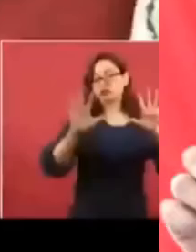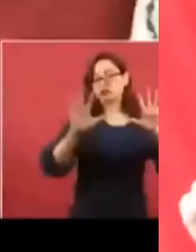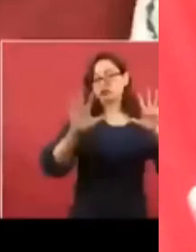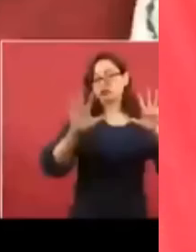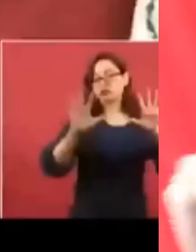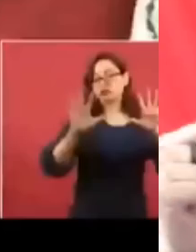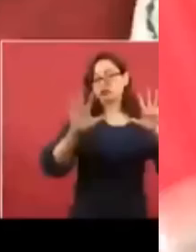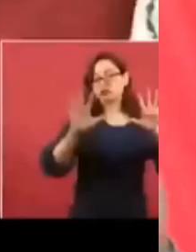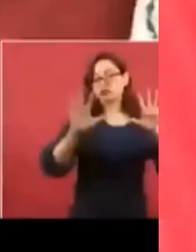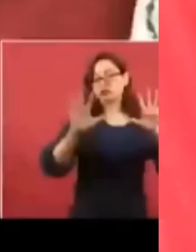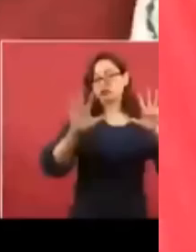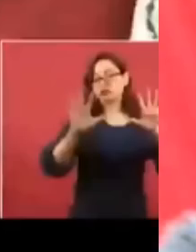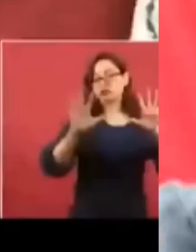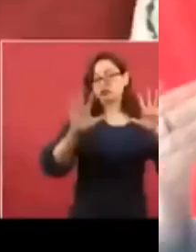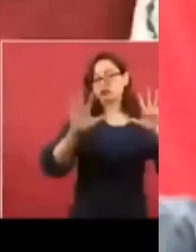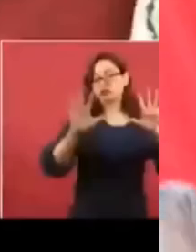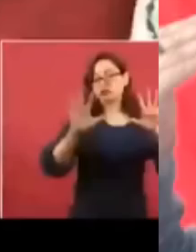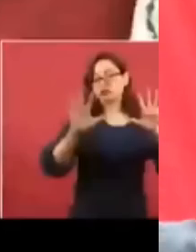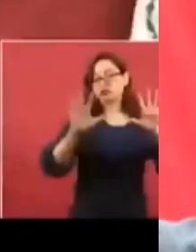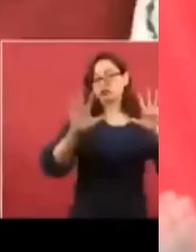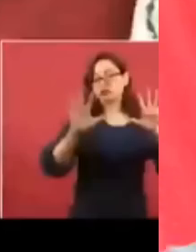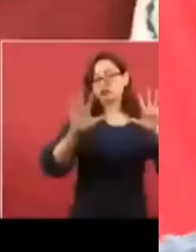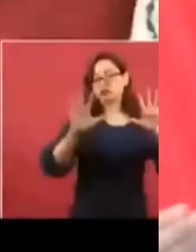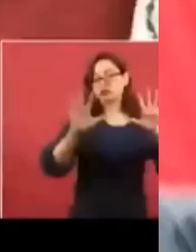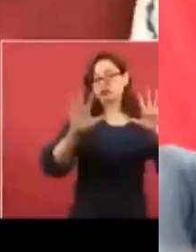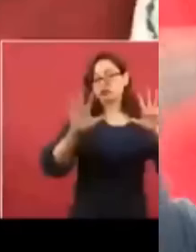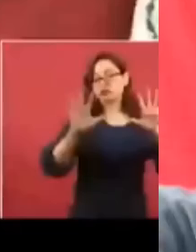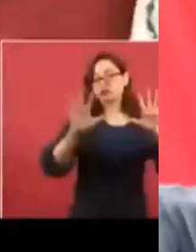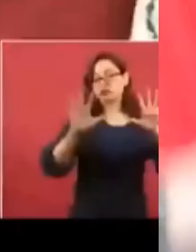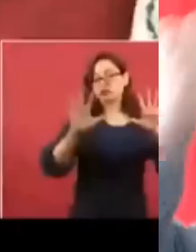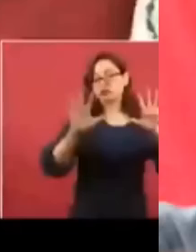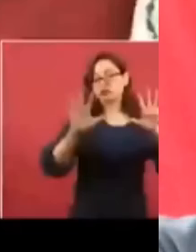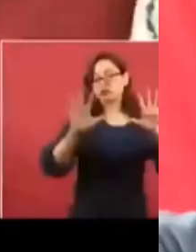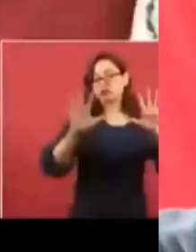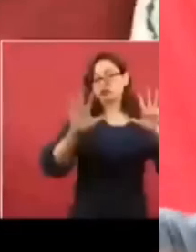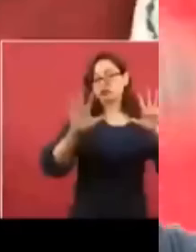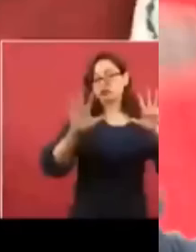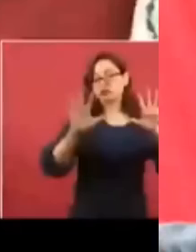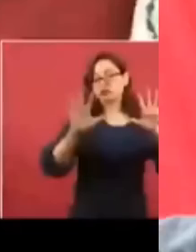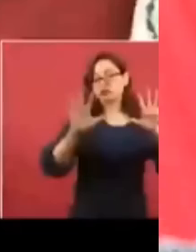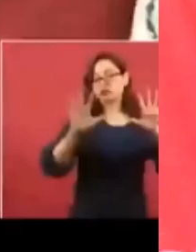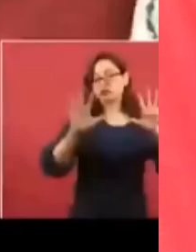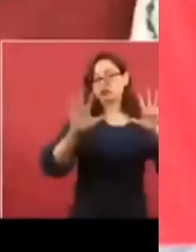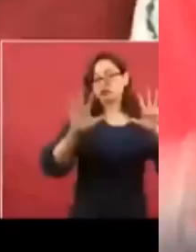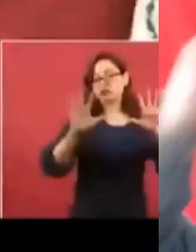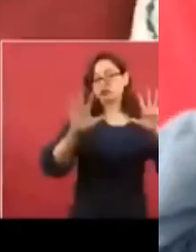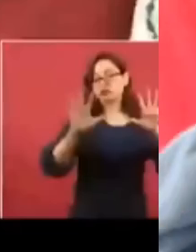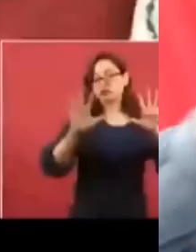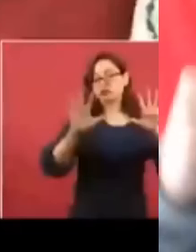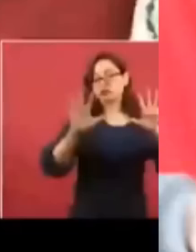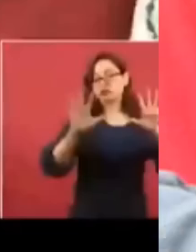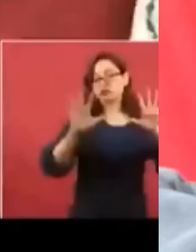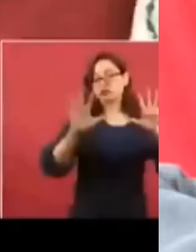la cfc y los va a poner a va para ahora le antenas compa poste por poste kilómetro por kilómetro que